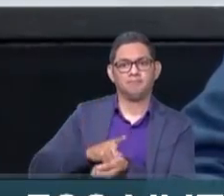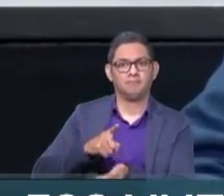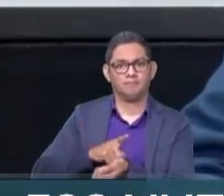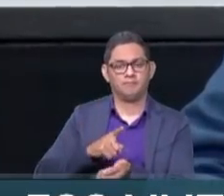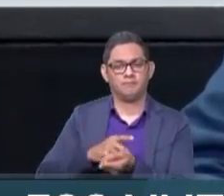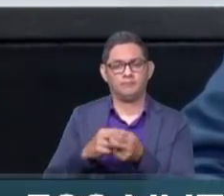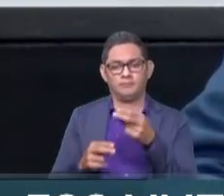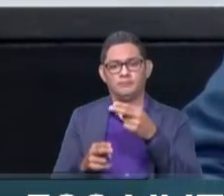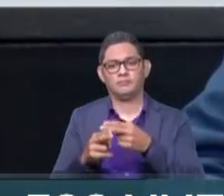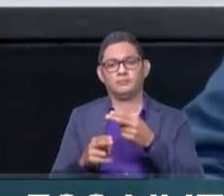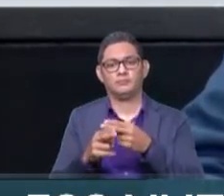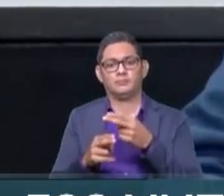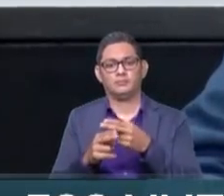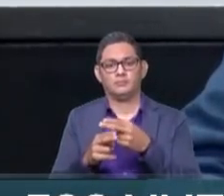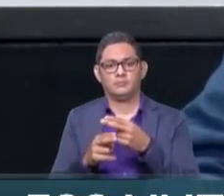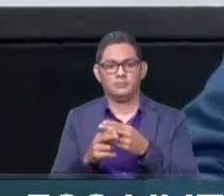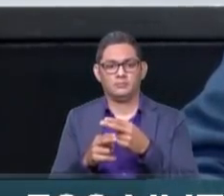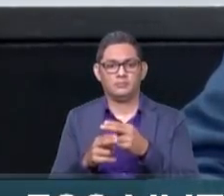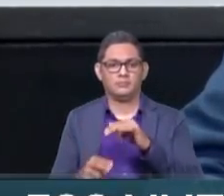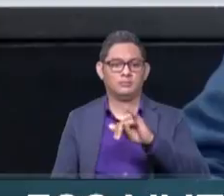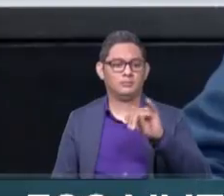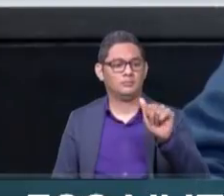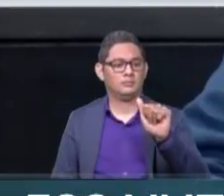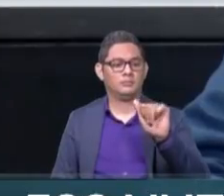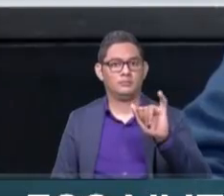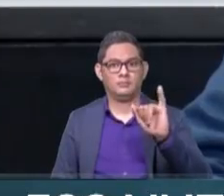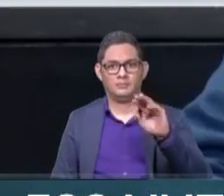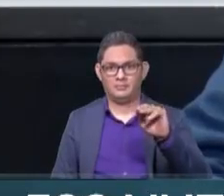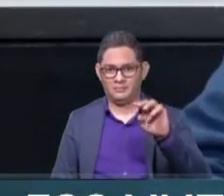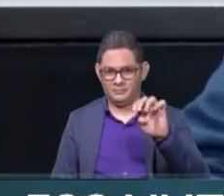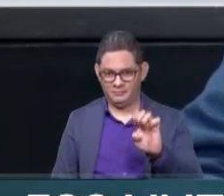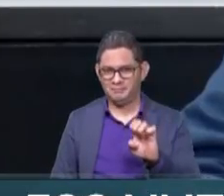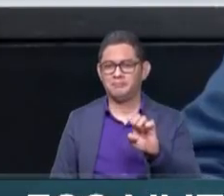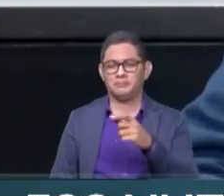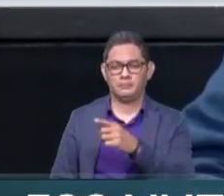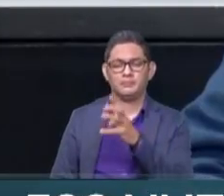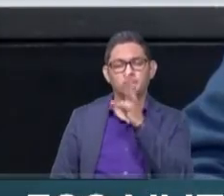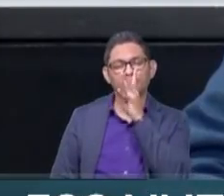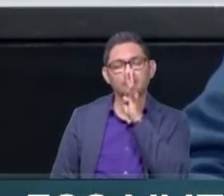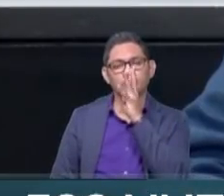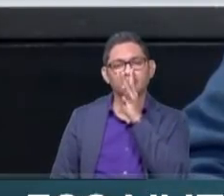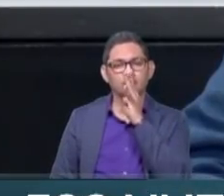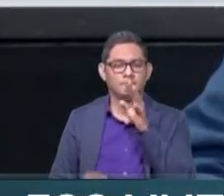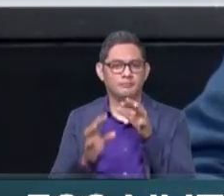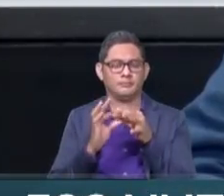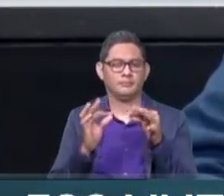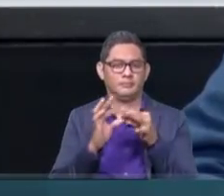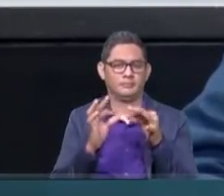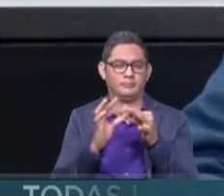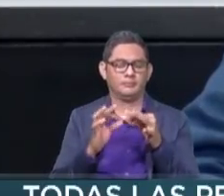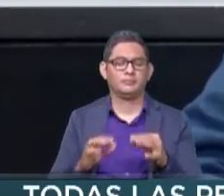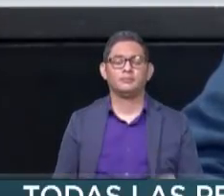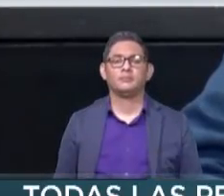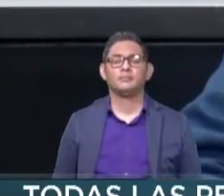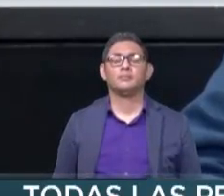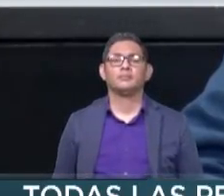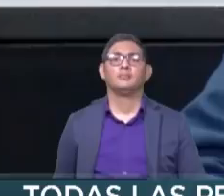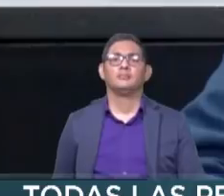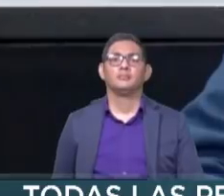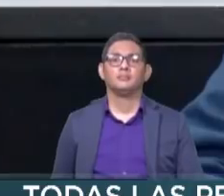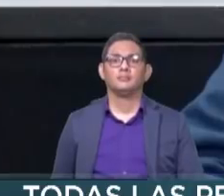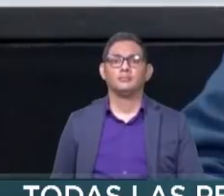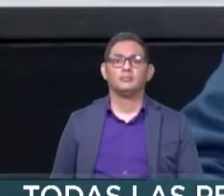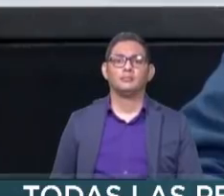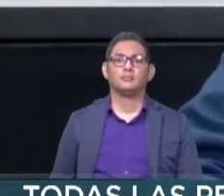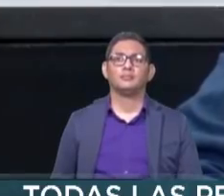doctor Jaime Sánchez, presidente de la Sociedad Panameña de Obstetricia